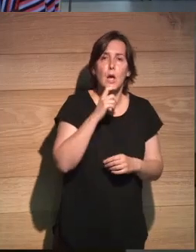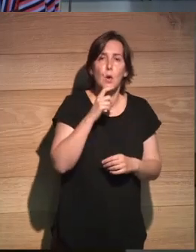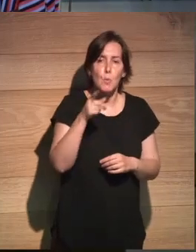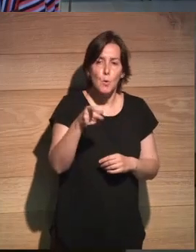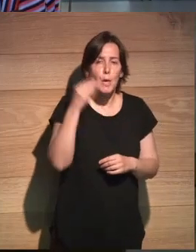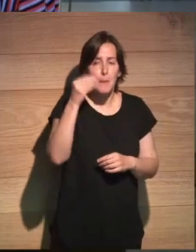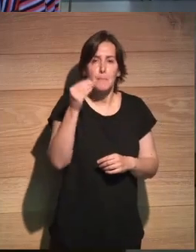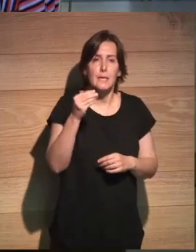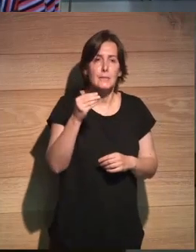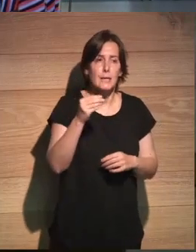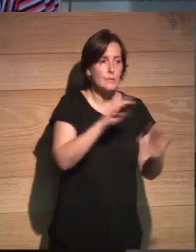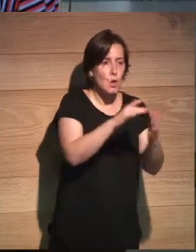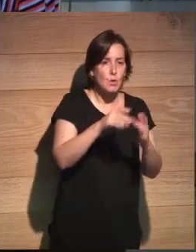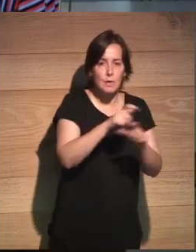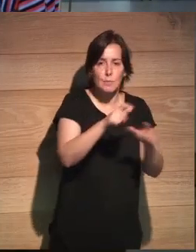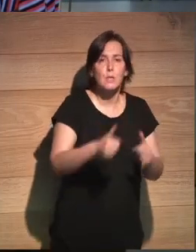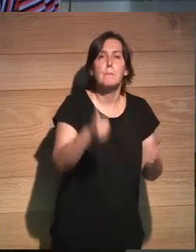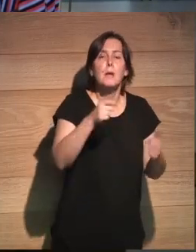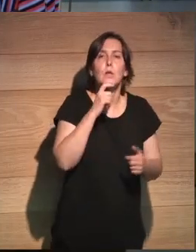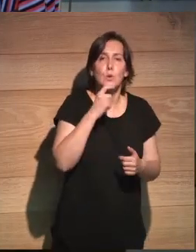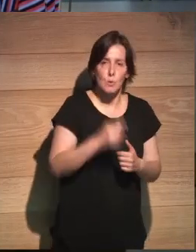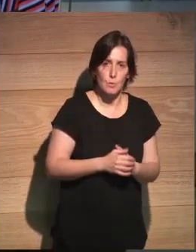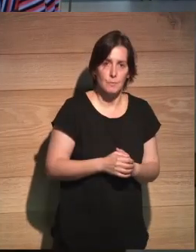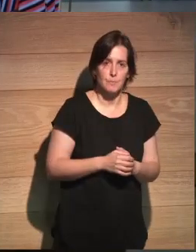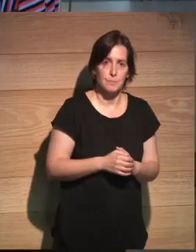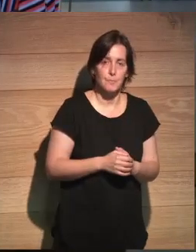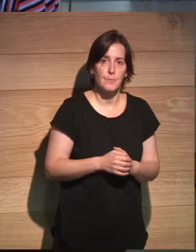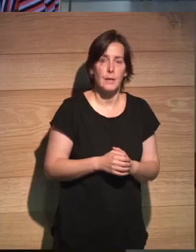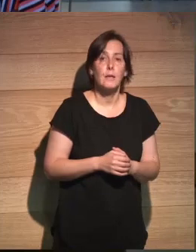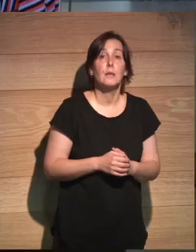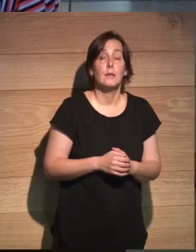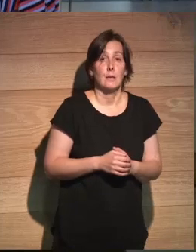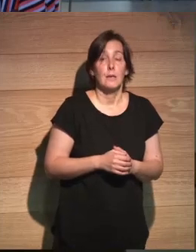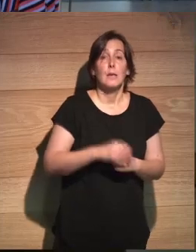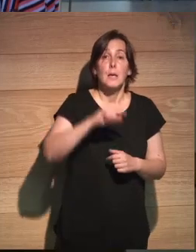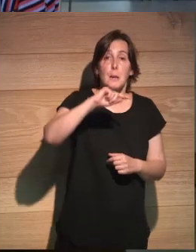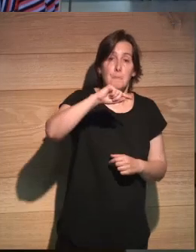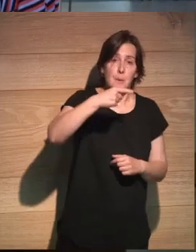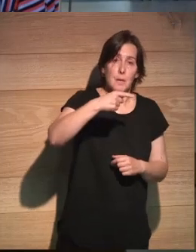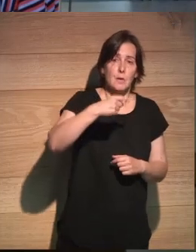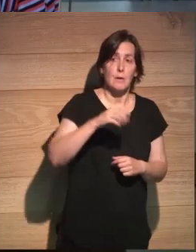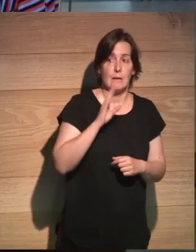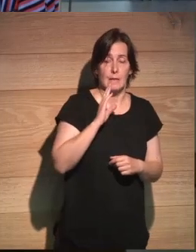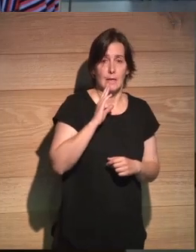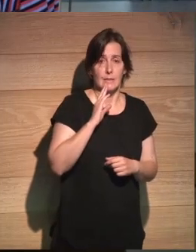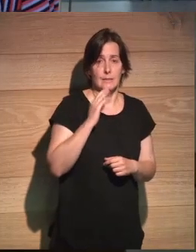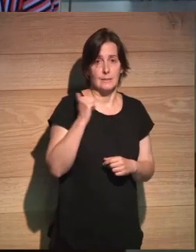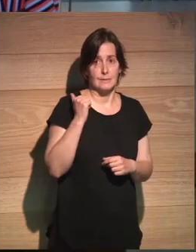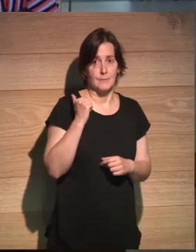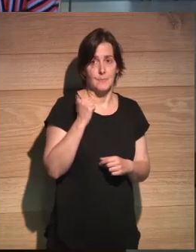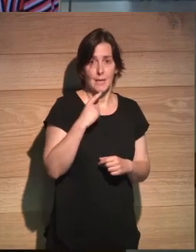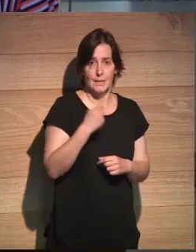gente? Pues primero y ya lo ha adelantado Pampa